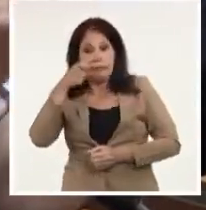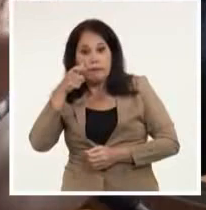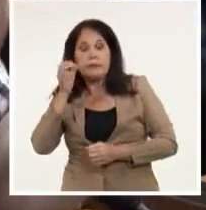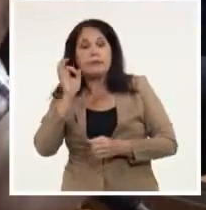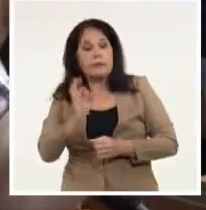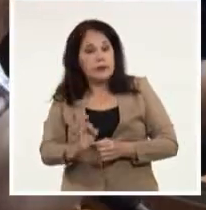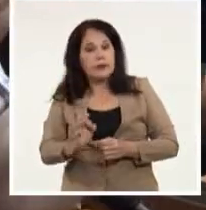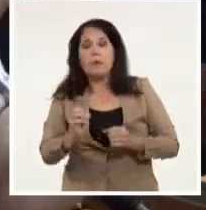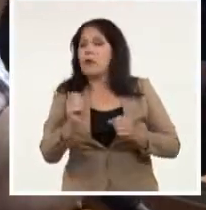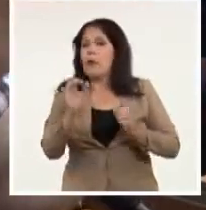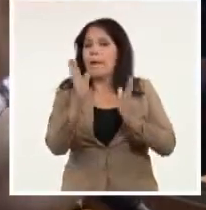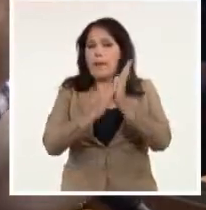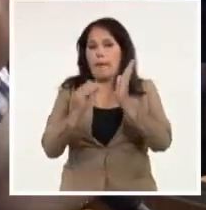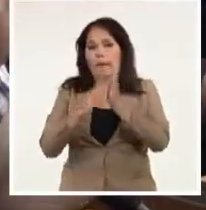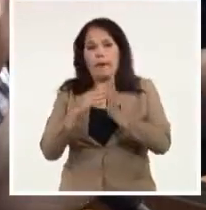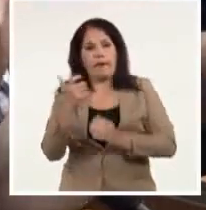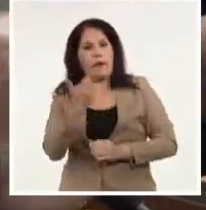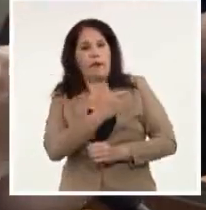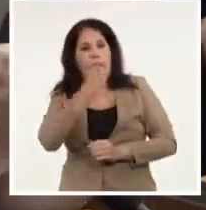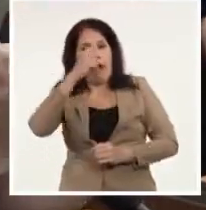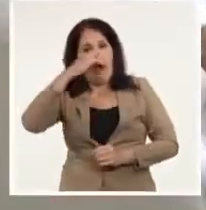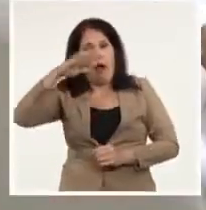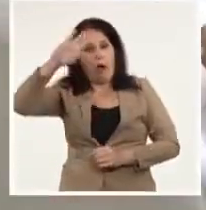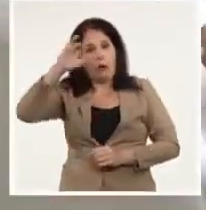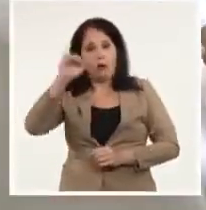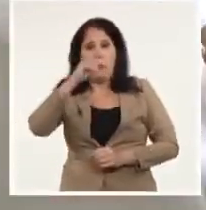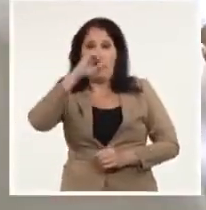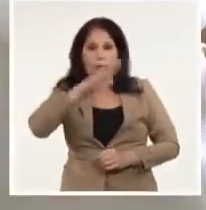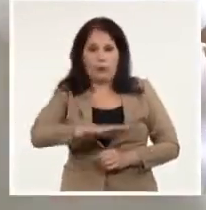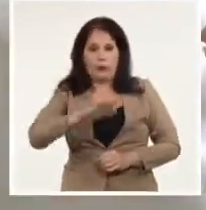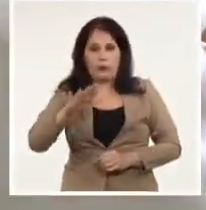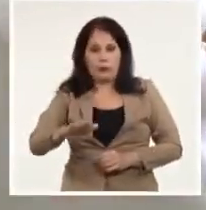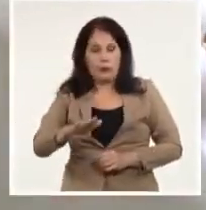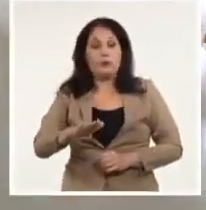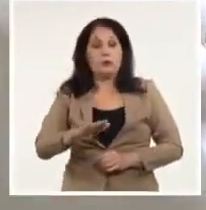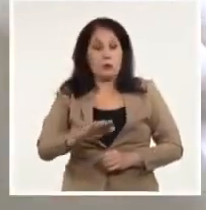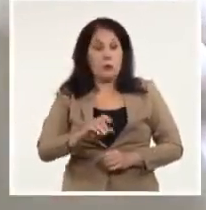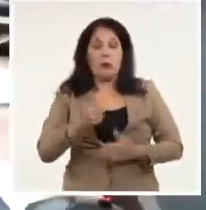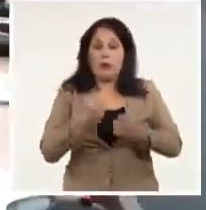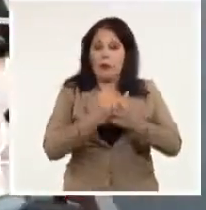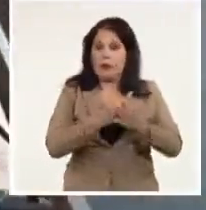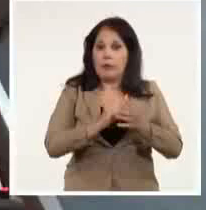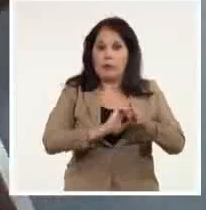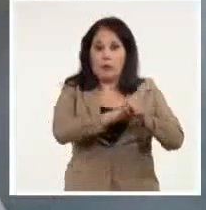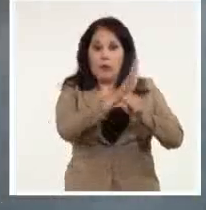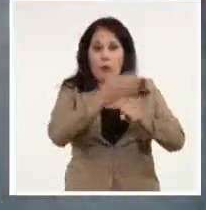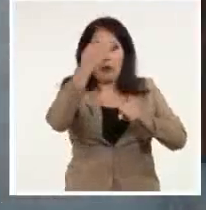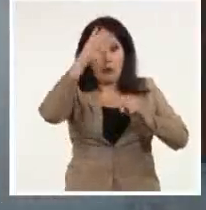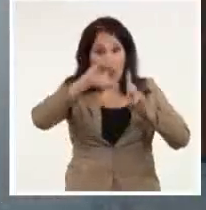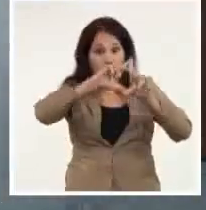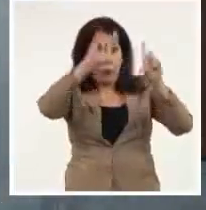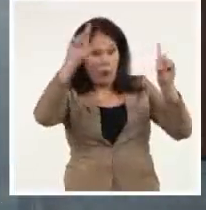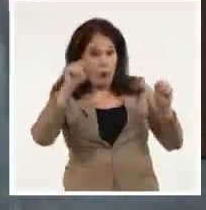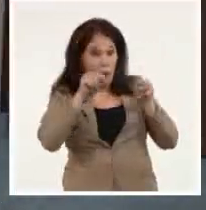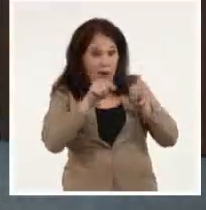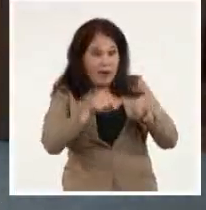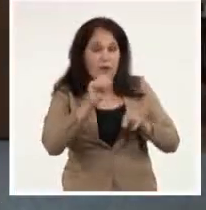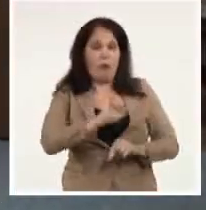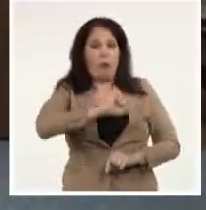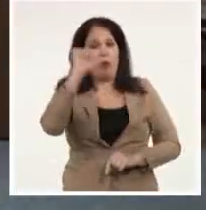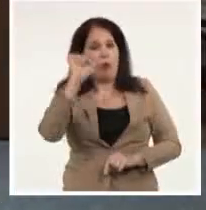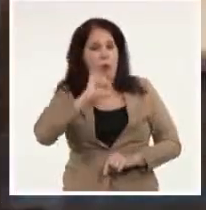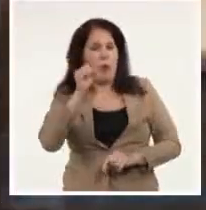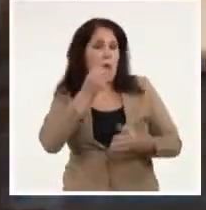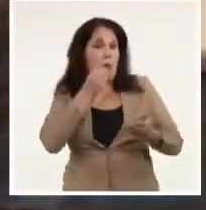vacunación tanto a los adultos como también a los niños. Logros de Cuba en el enfrentamiento a la COVID-19 que han sido posible, comentó